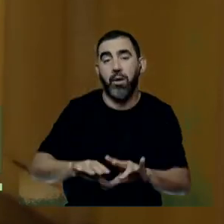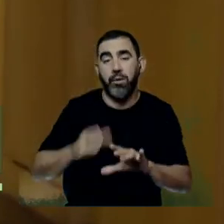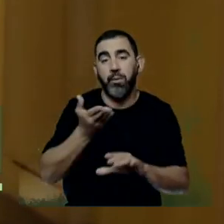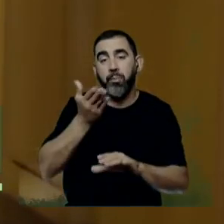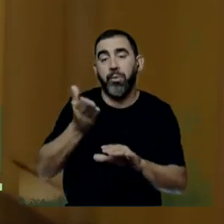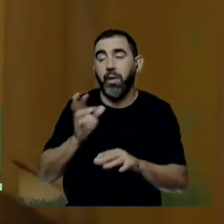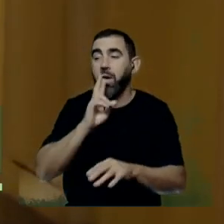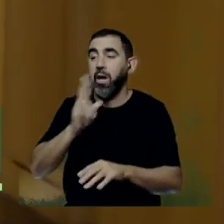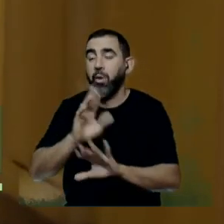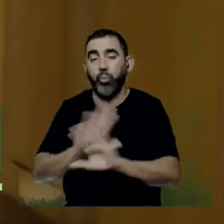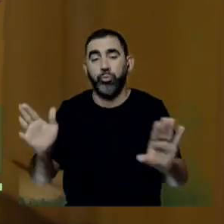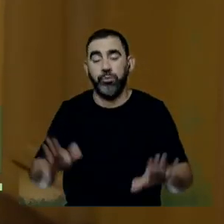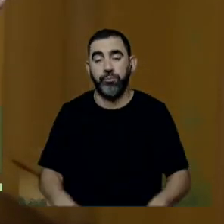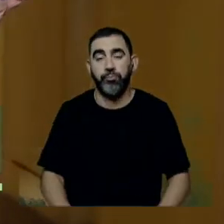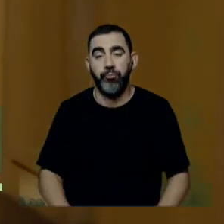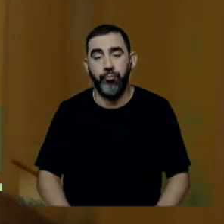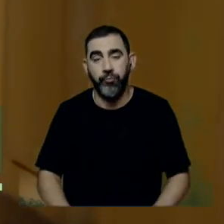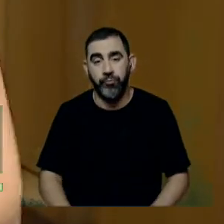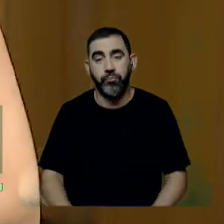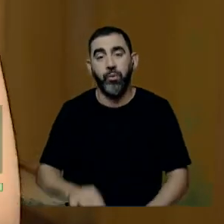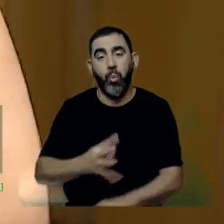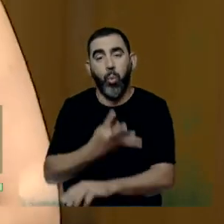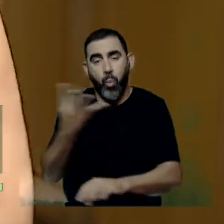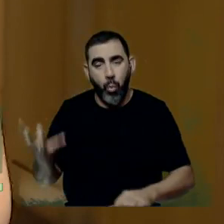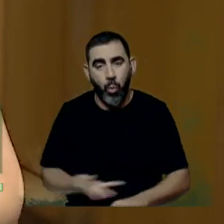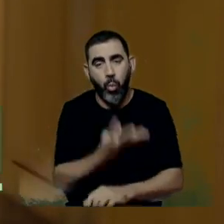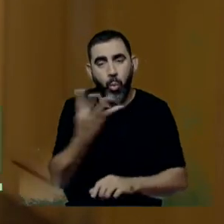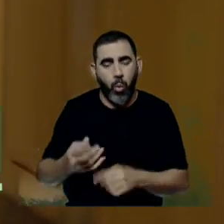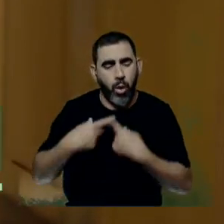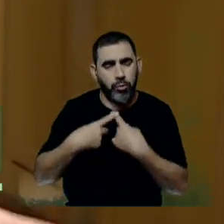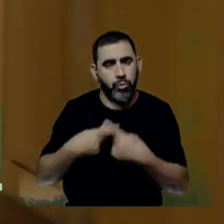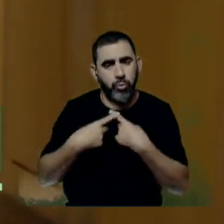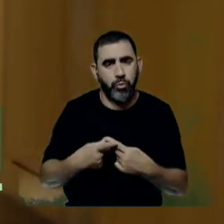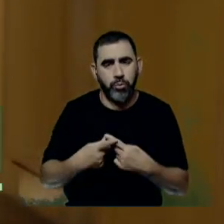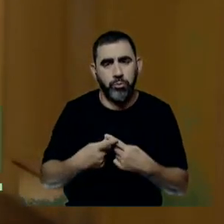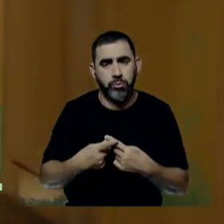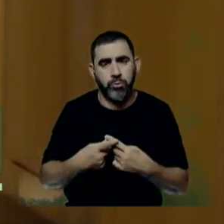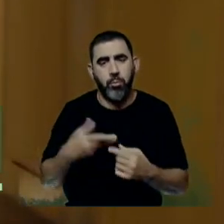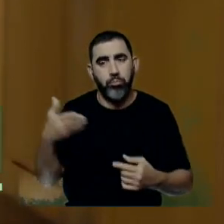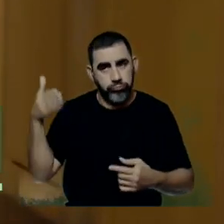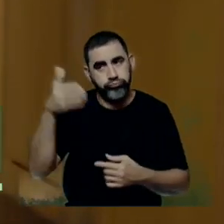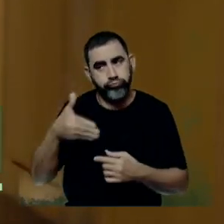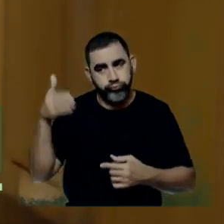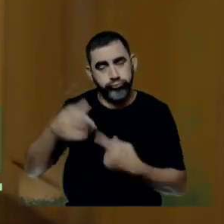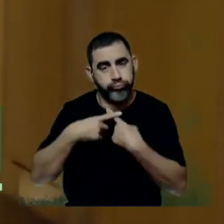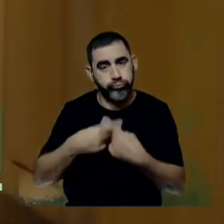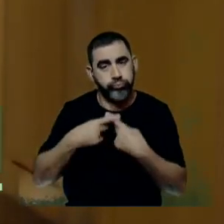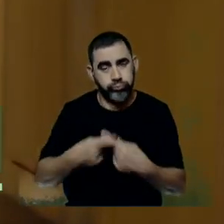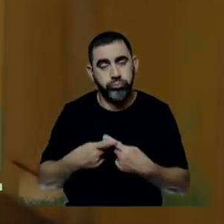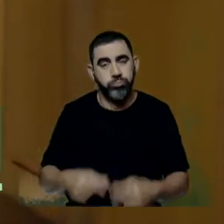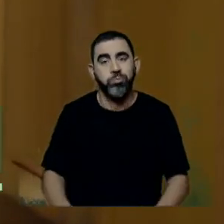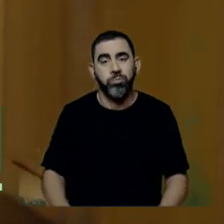dé un paso al costado. Esos fueron 4 horas de debate. Yo tuve una participación muy activa en ese debate justamente